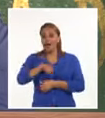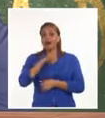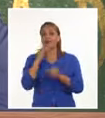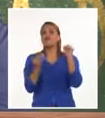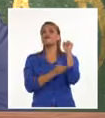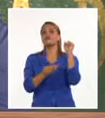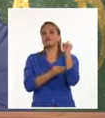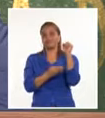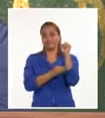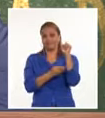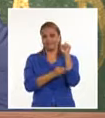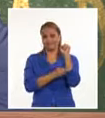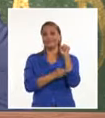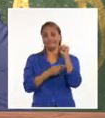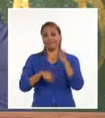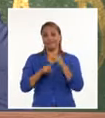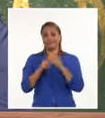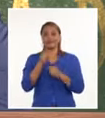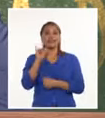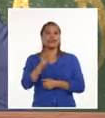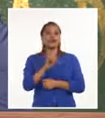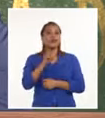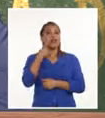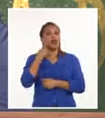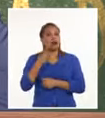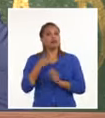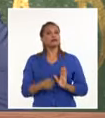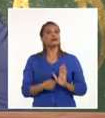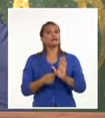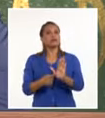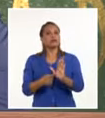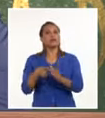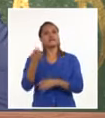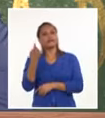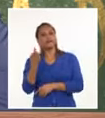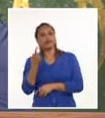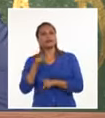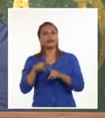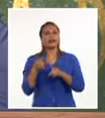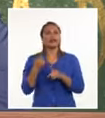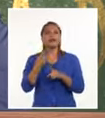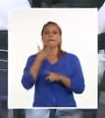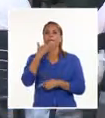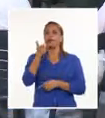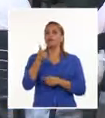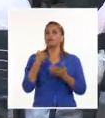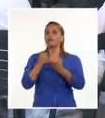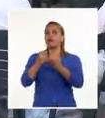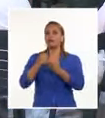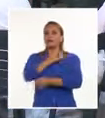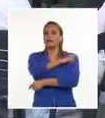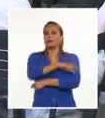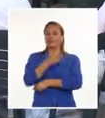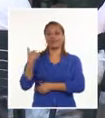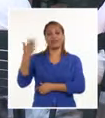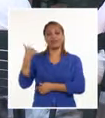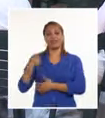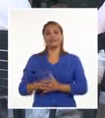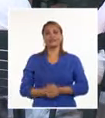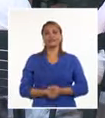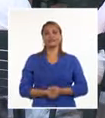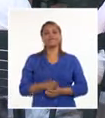además es más relevante, más necesaria que antes. Muchas gracias. Si no